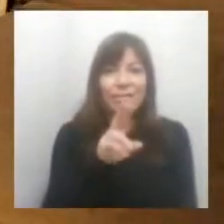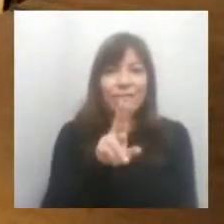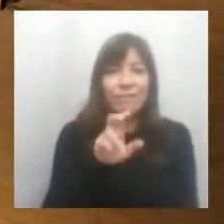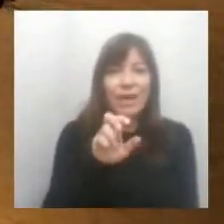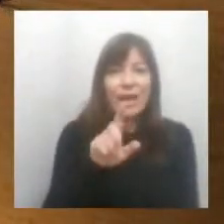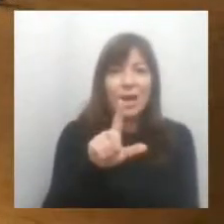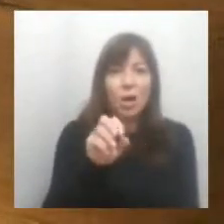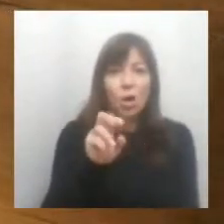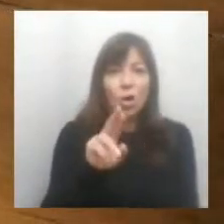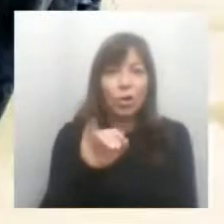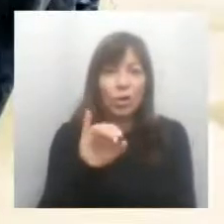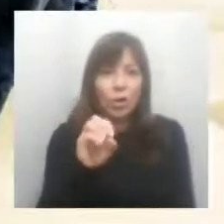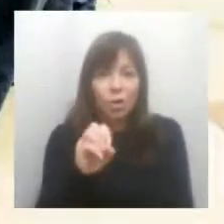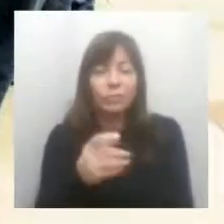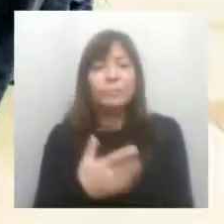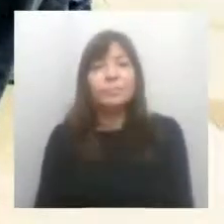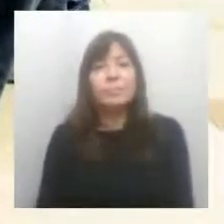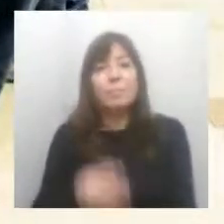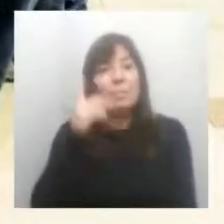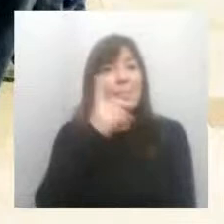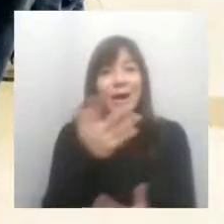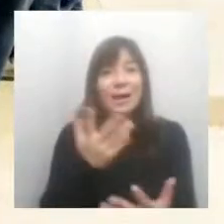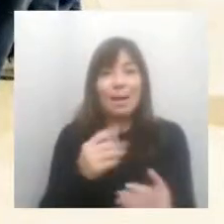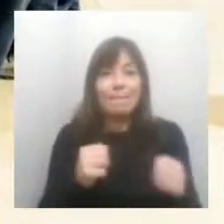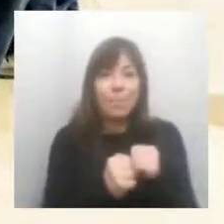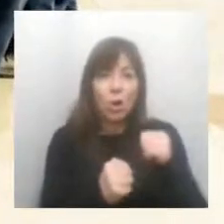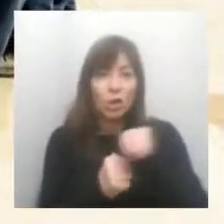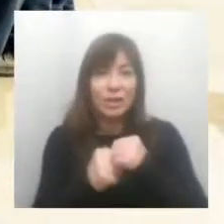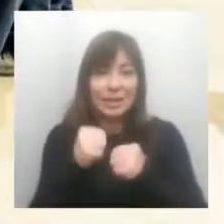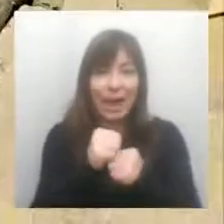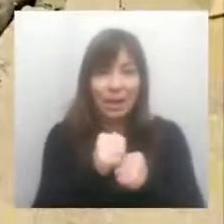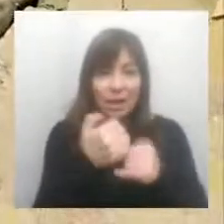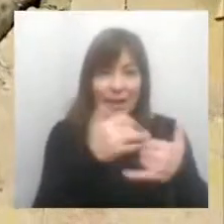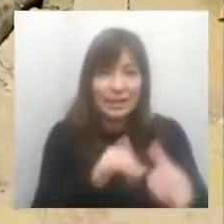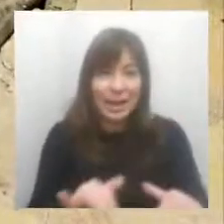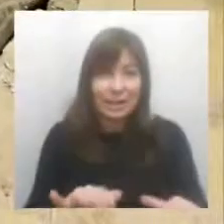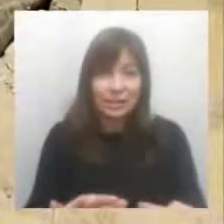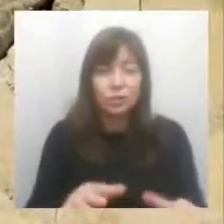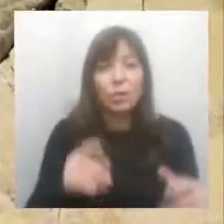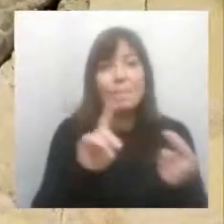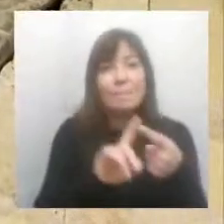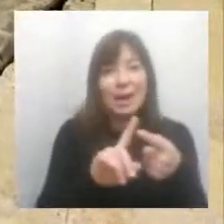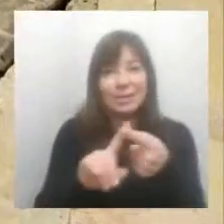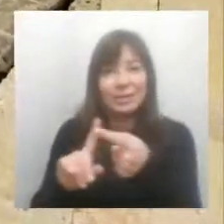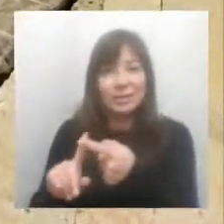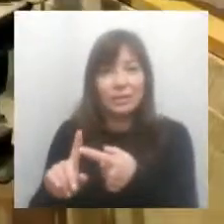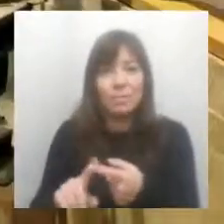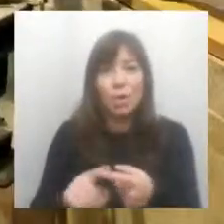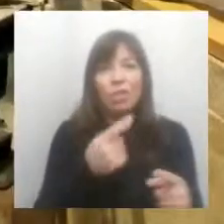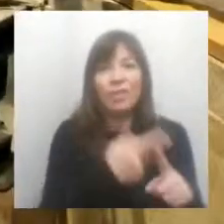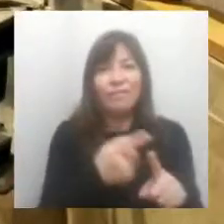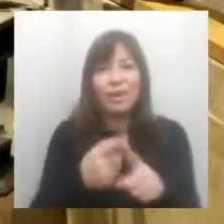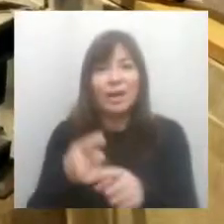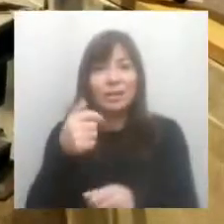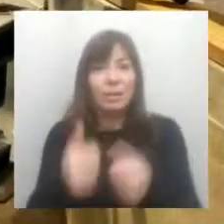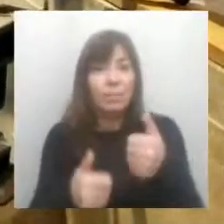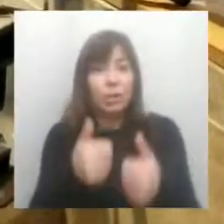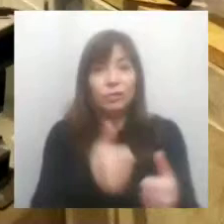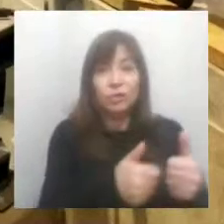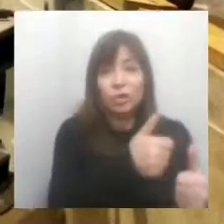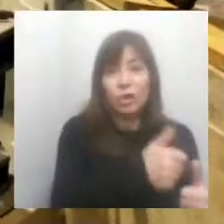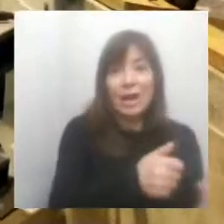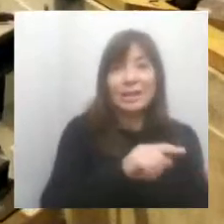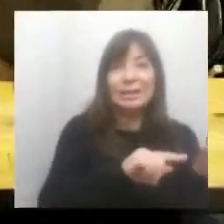Para la instalación y montaje participó un equipo multidisciplinario de muchas personas, entre